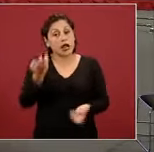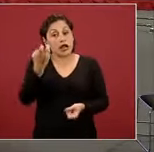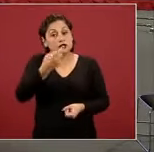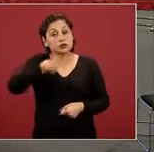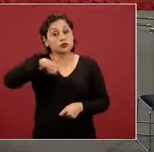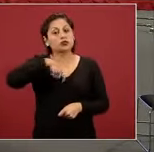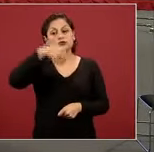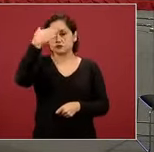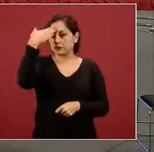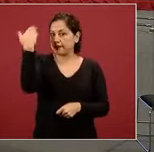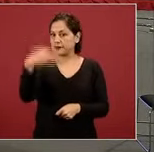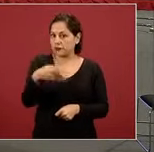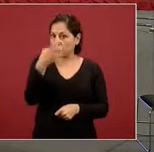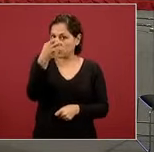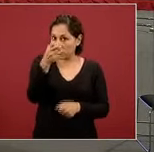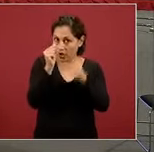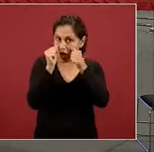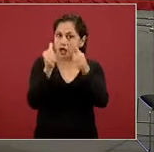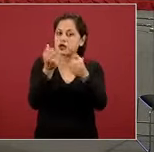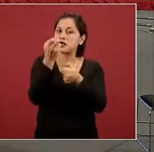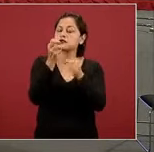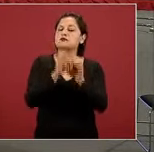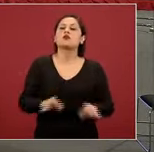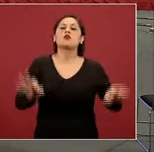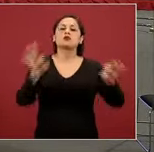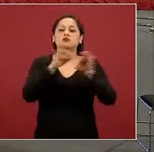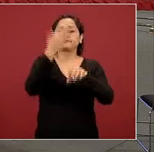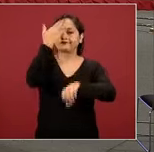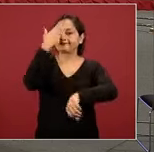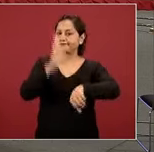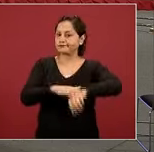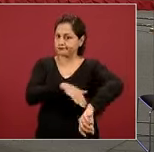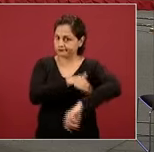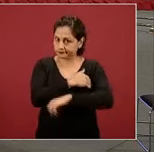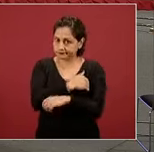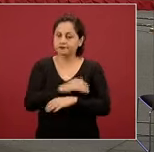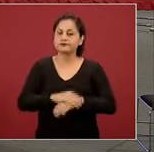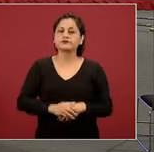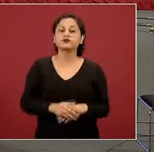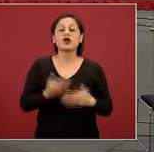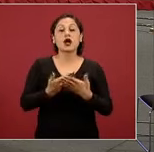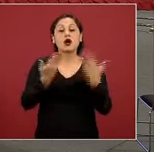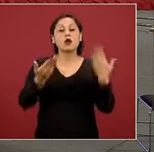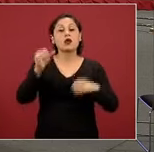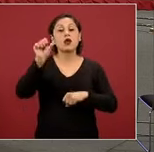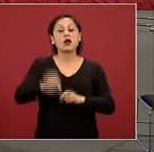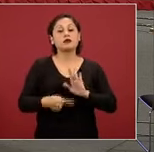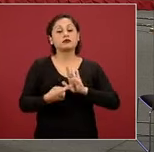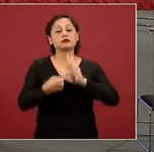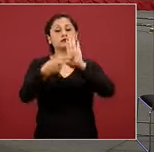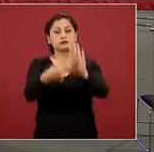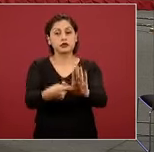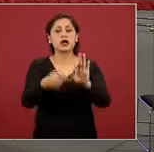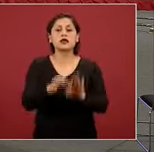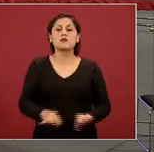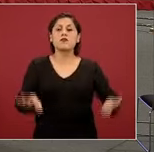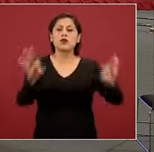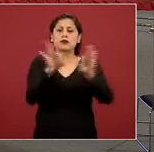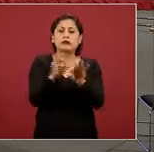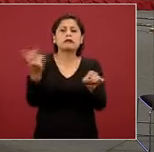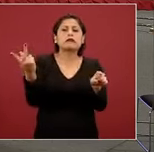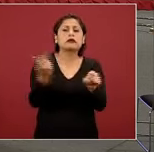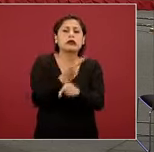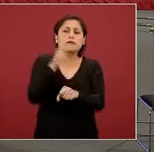importante que no lo perdamos de vista. Vamos a verlo hoy con datos específicos, actuales, de los países europeos.